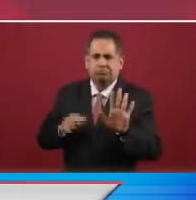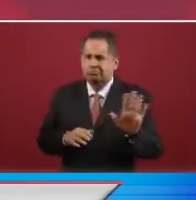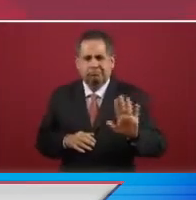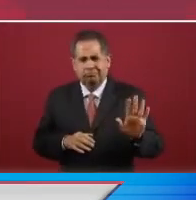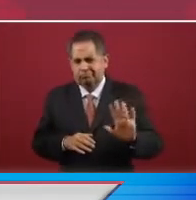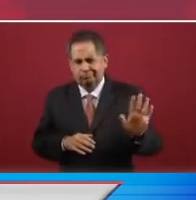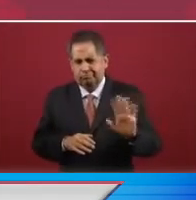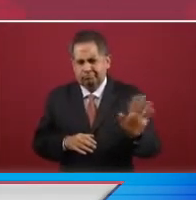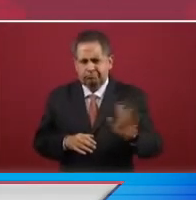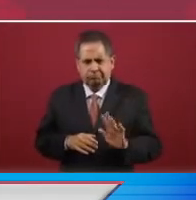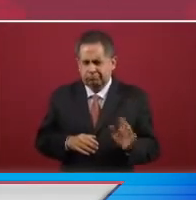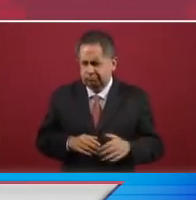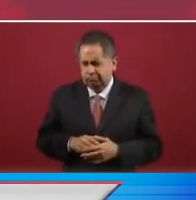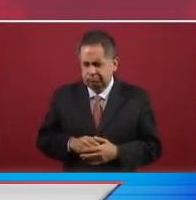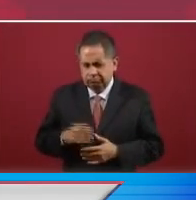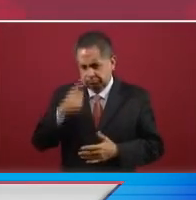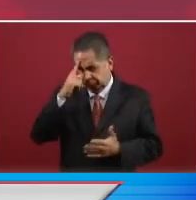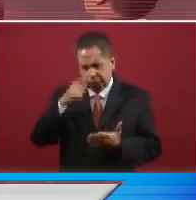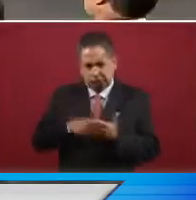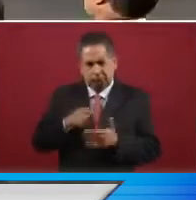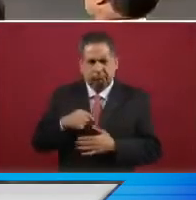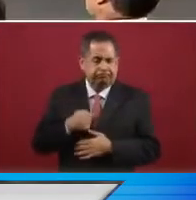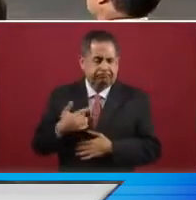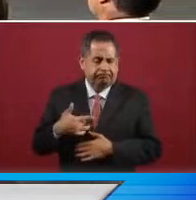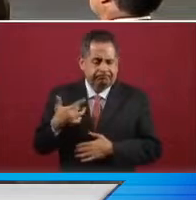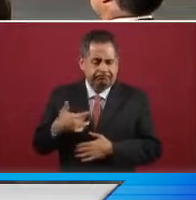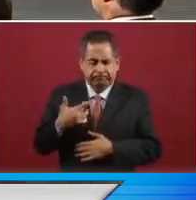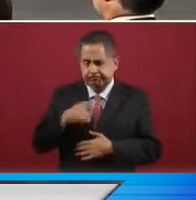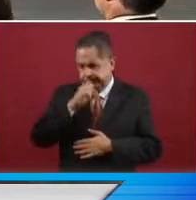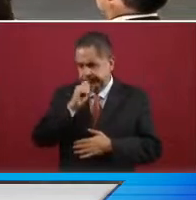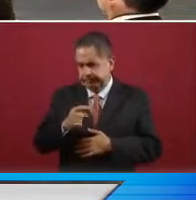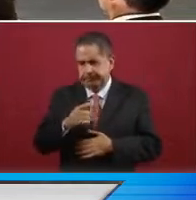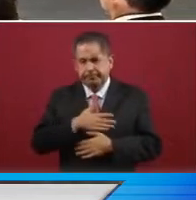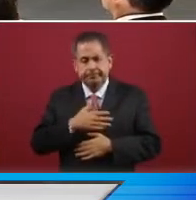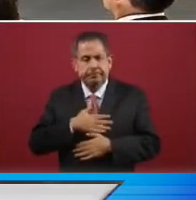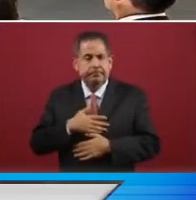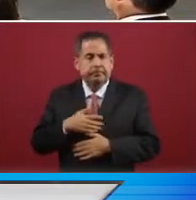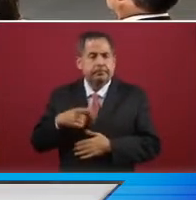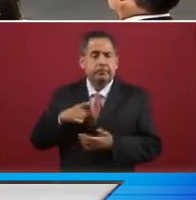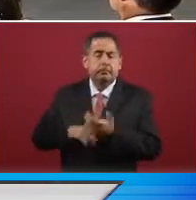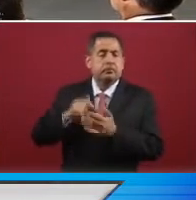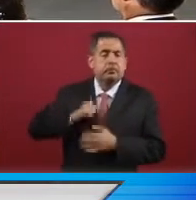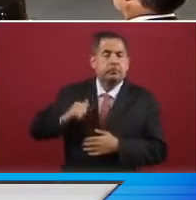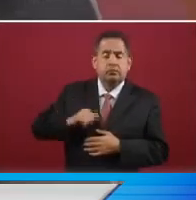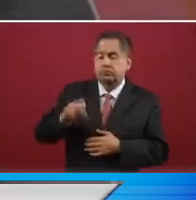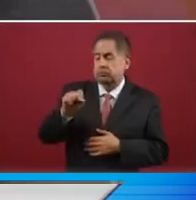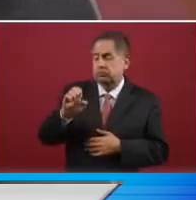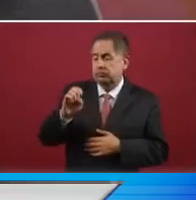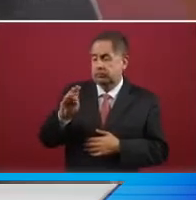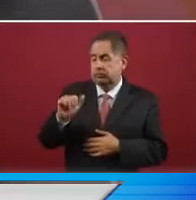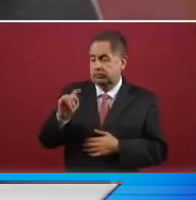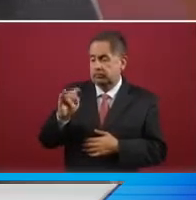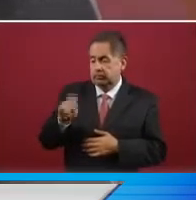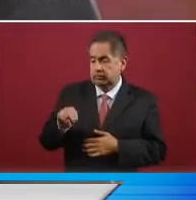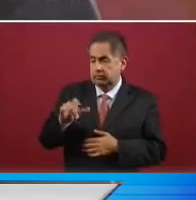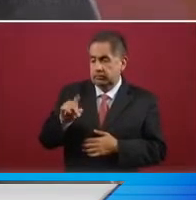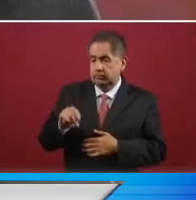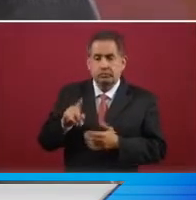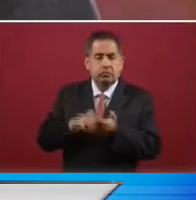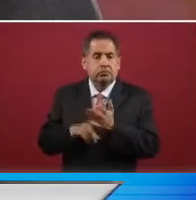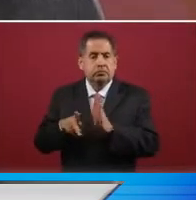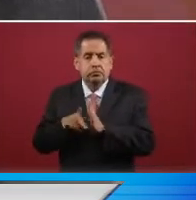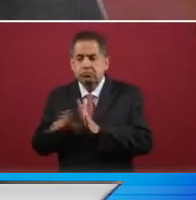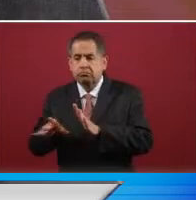creo como lo sostenía Sebastián Lerdo de Tejada, que la prensa se regula con la